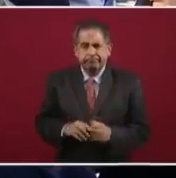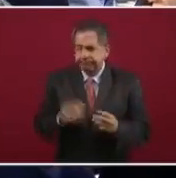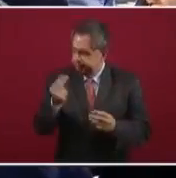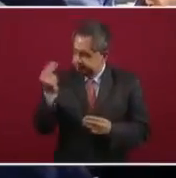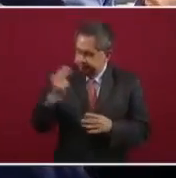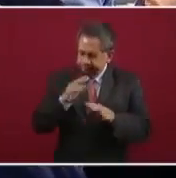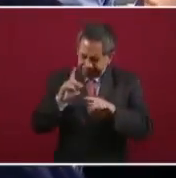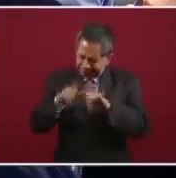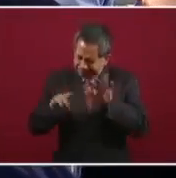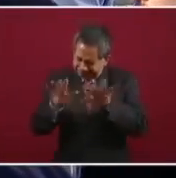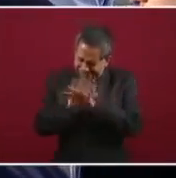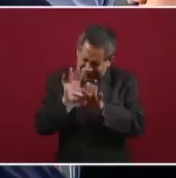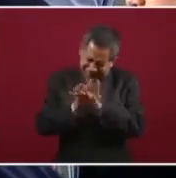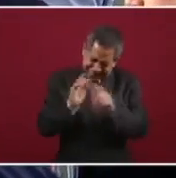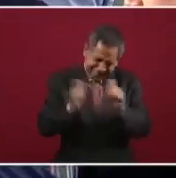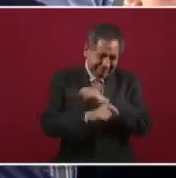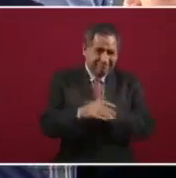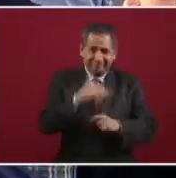Estaba